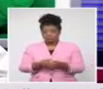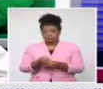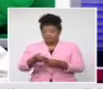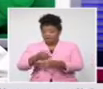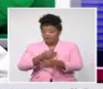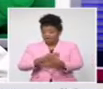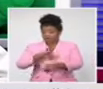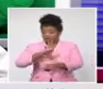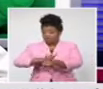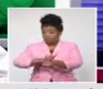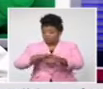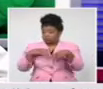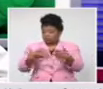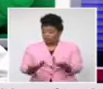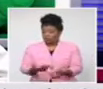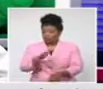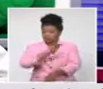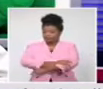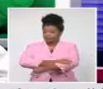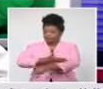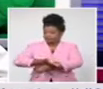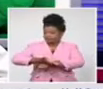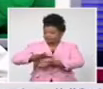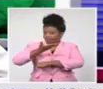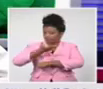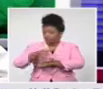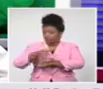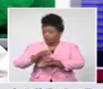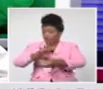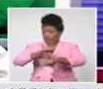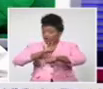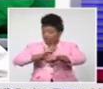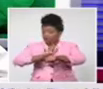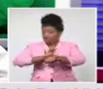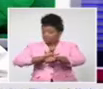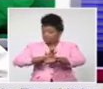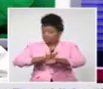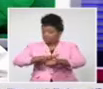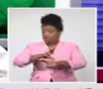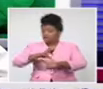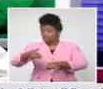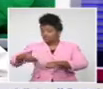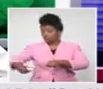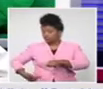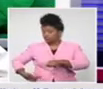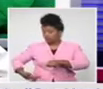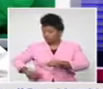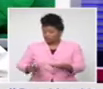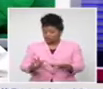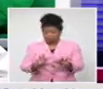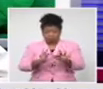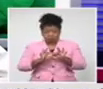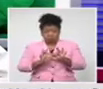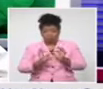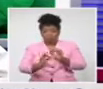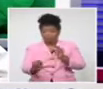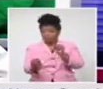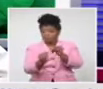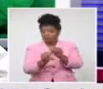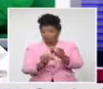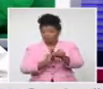antecedentes de hipertensión arterial y una enfermedad renal crónica que sí lo hacía muy vulnerable a